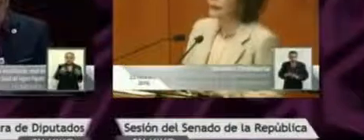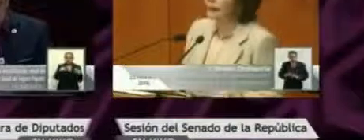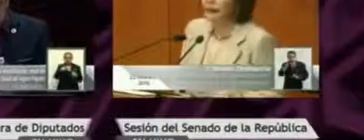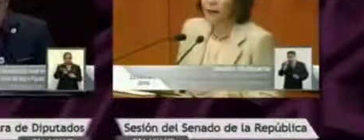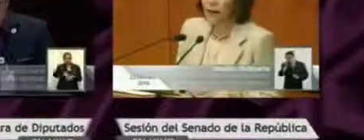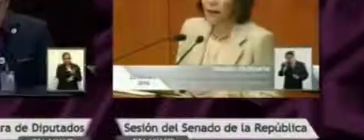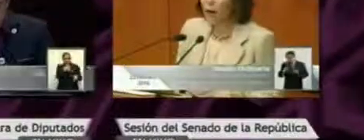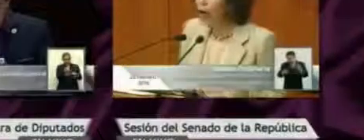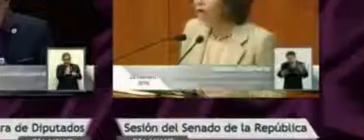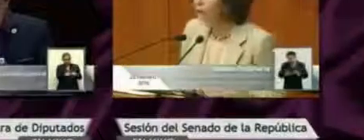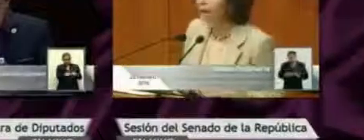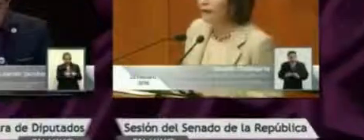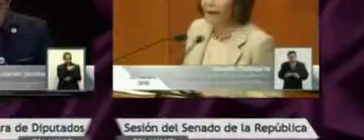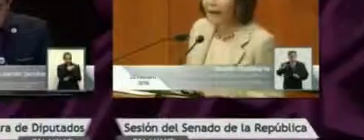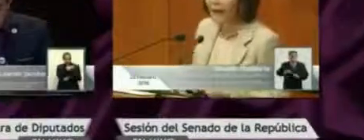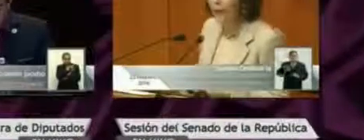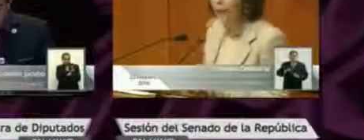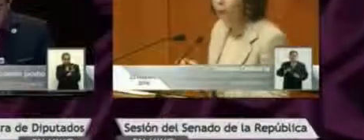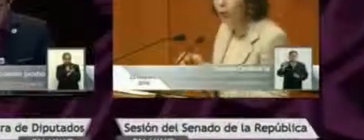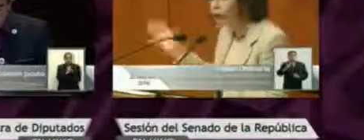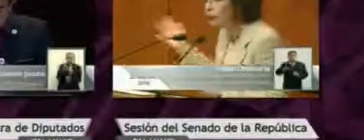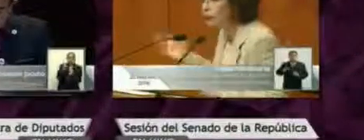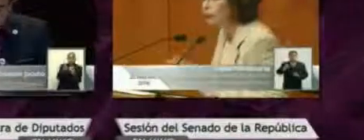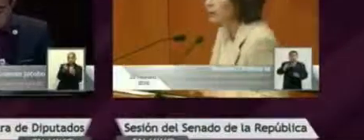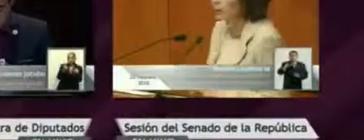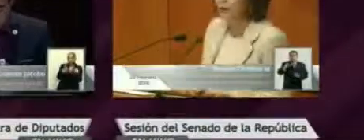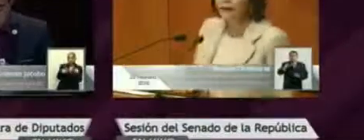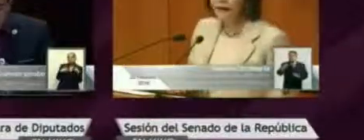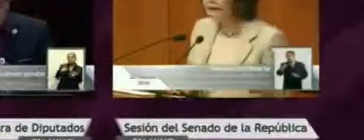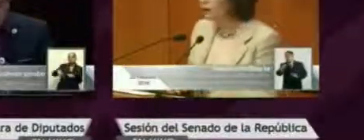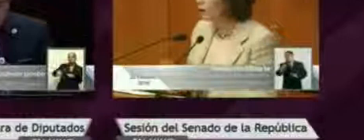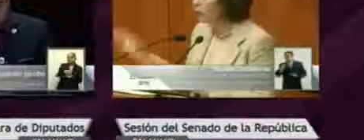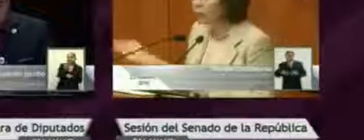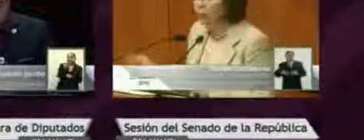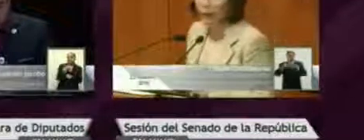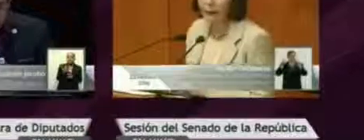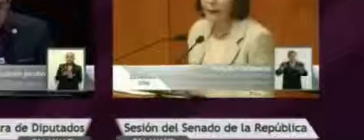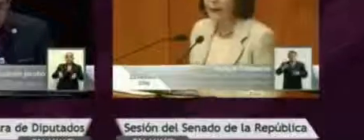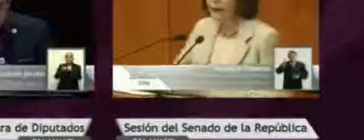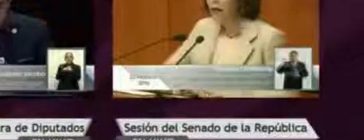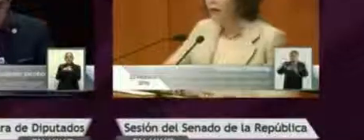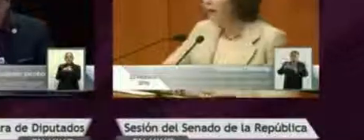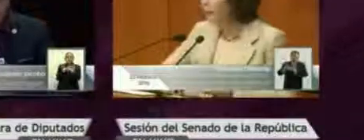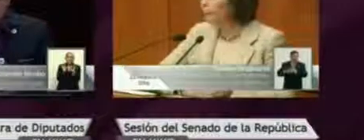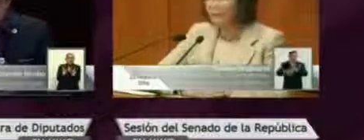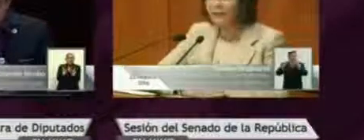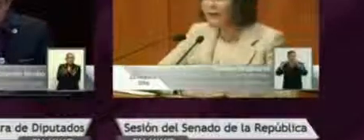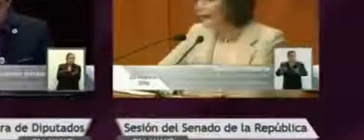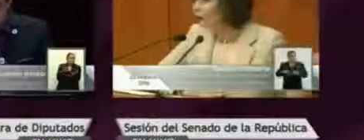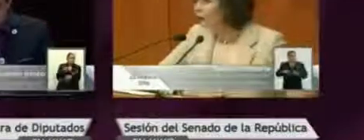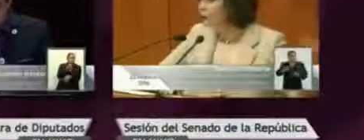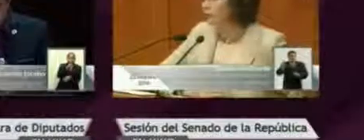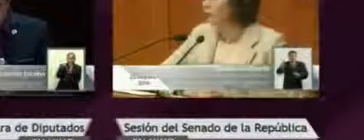insuficiencia renal, ya que se cuenta con los que cuentan con algún tipo de seguridad social se encuentran cubiertos